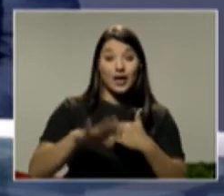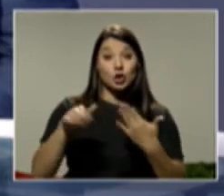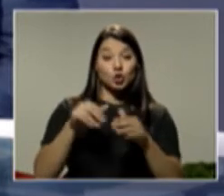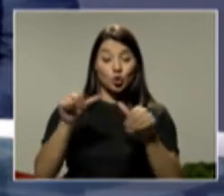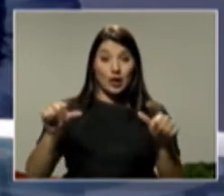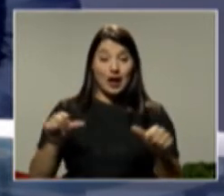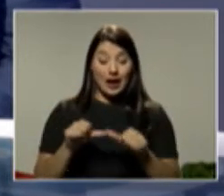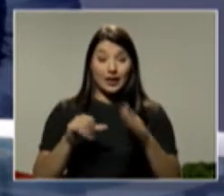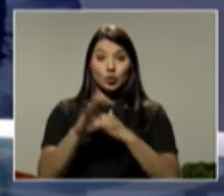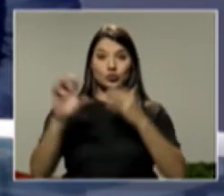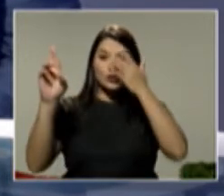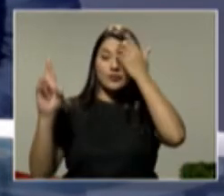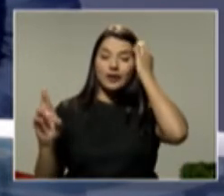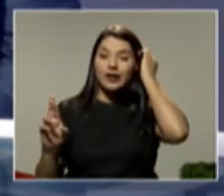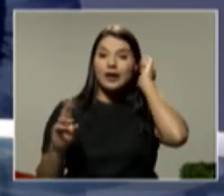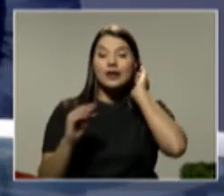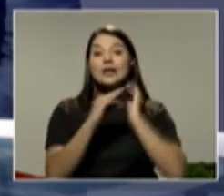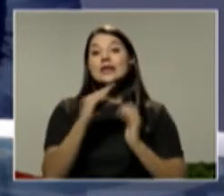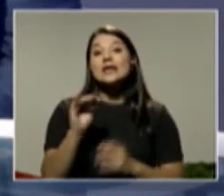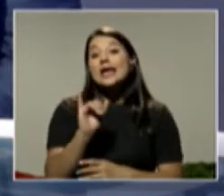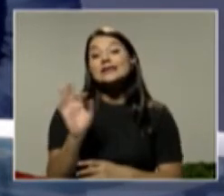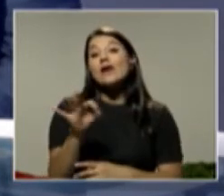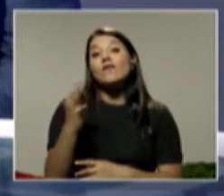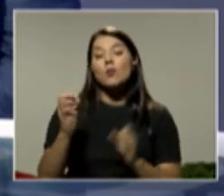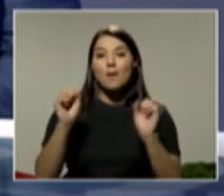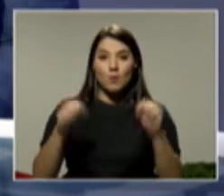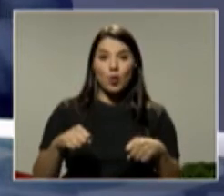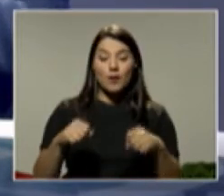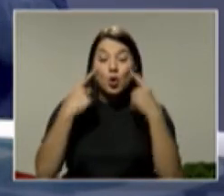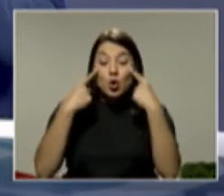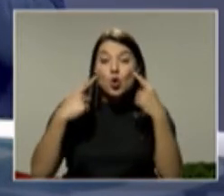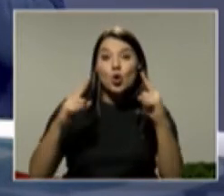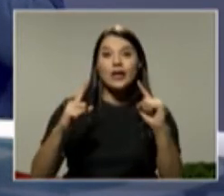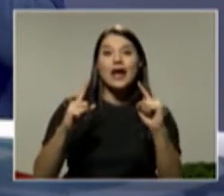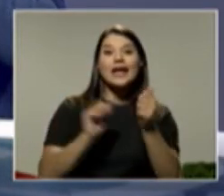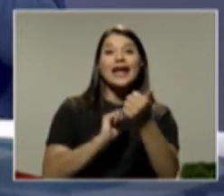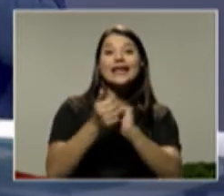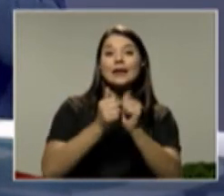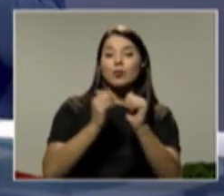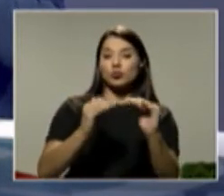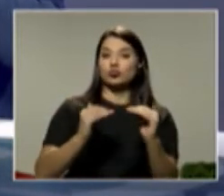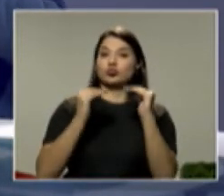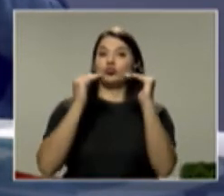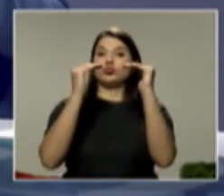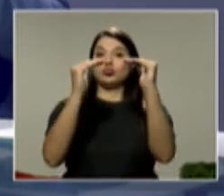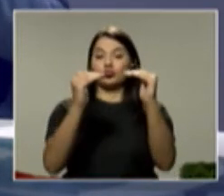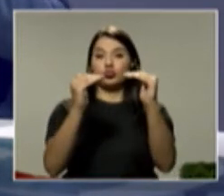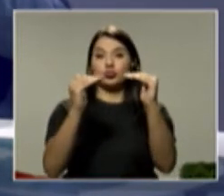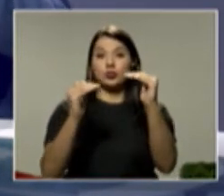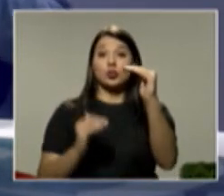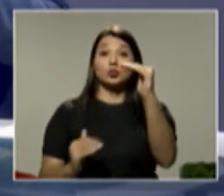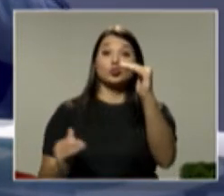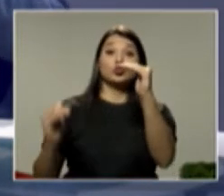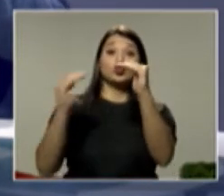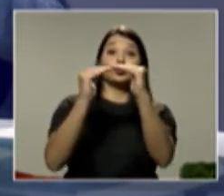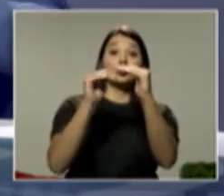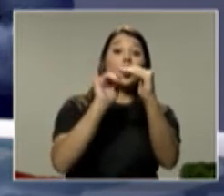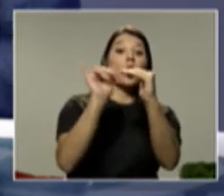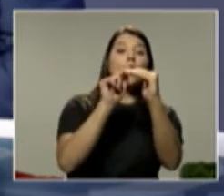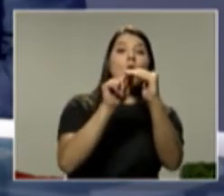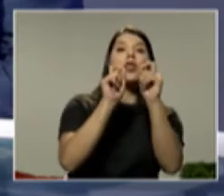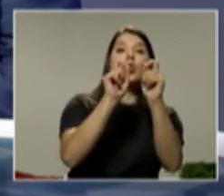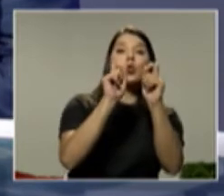del país, y de esa manera podríamos llevar el deporte a un nivel, como les decía, al mismo nivel que tenemos en la educación, en la medicina,